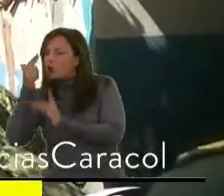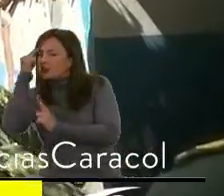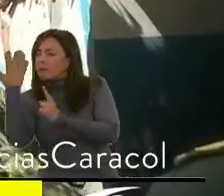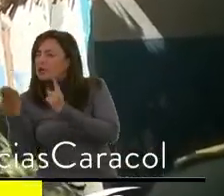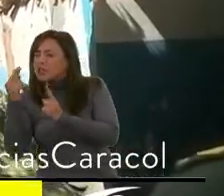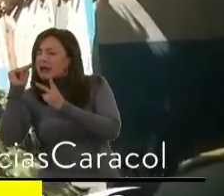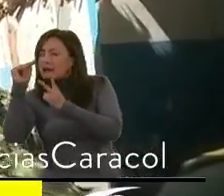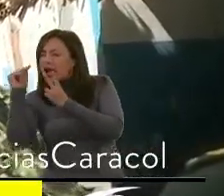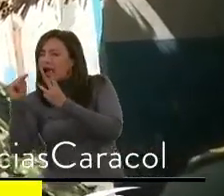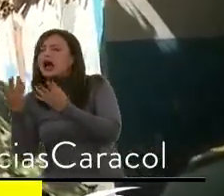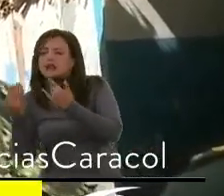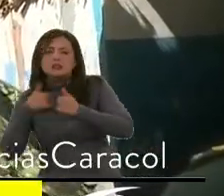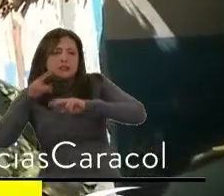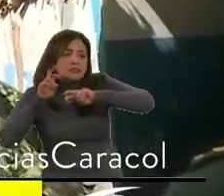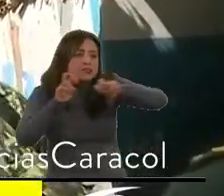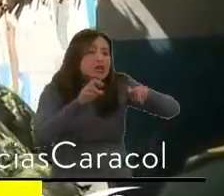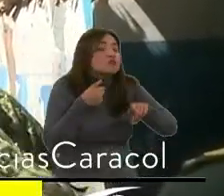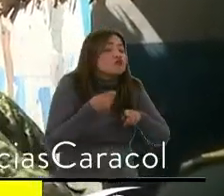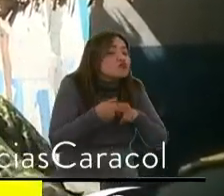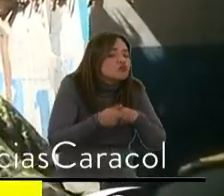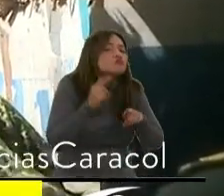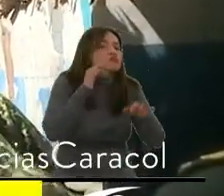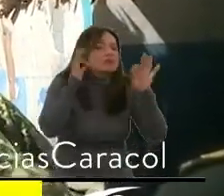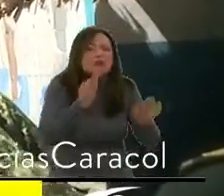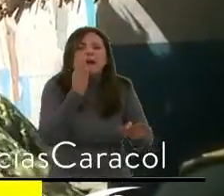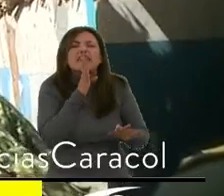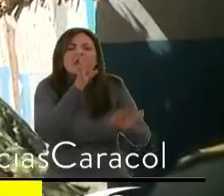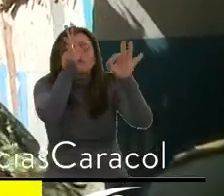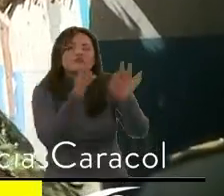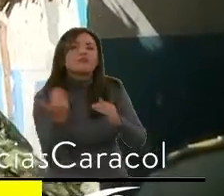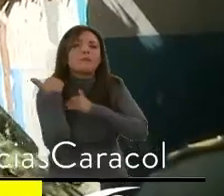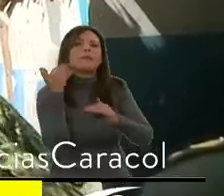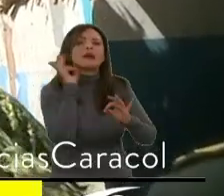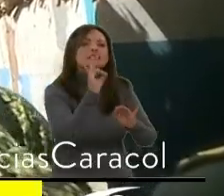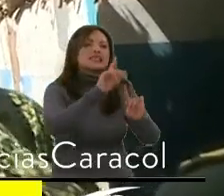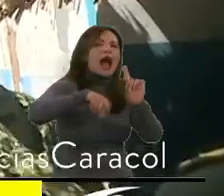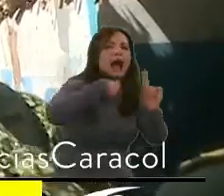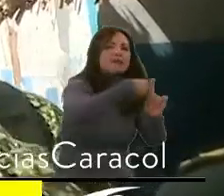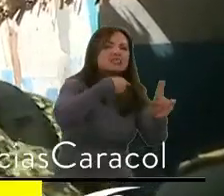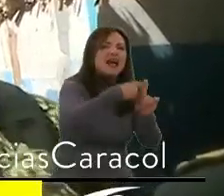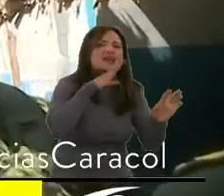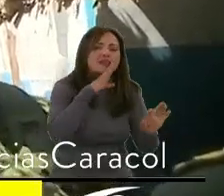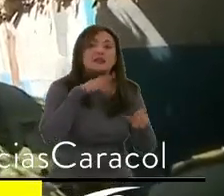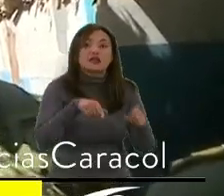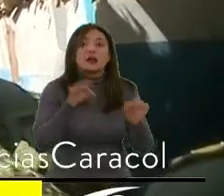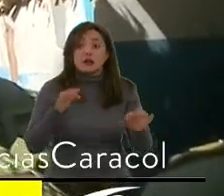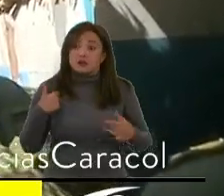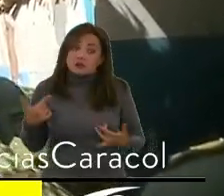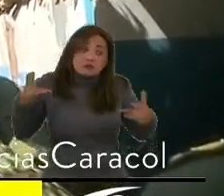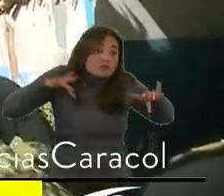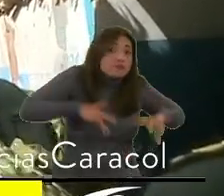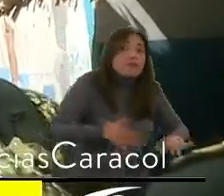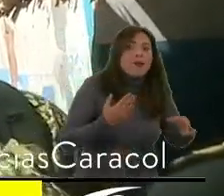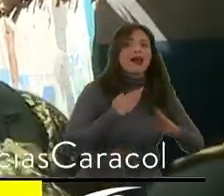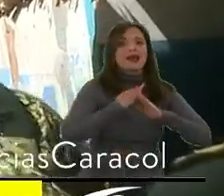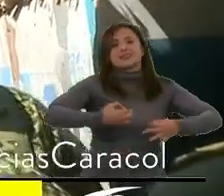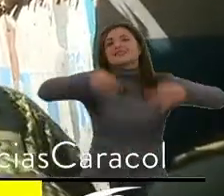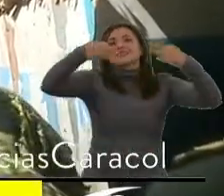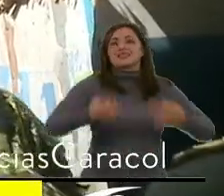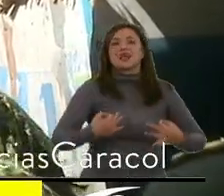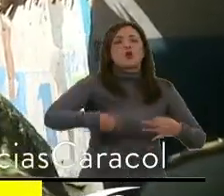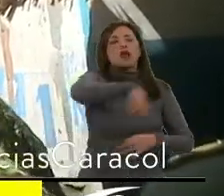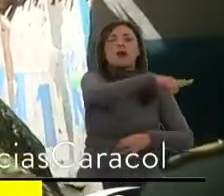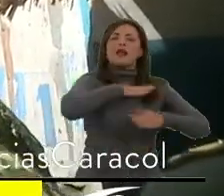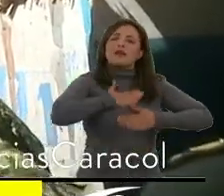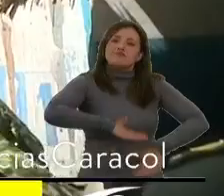rápidamente vamos a dar con los verdaderos responsables de este tipo de amenazas. Lo que es cierto es que aquí estamos para garantizar la seguridad, la tranquilidad